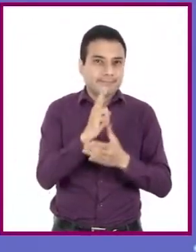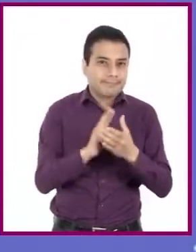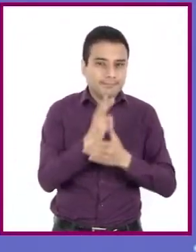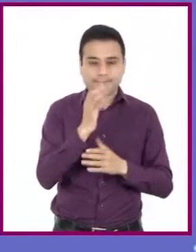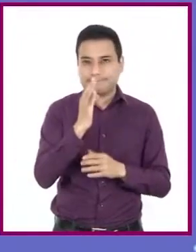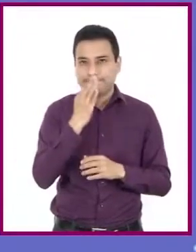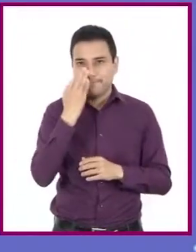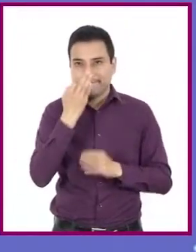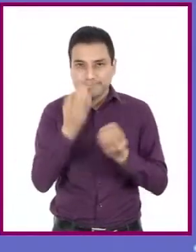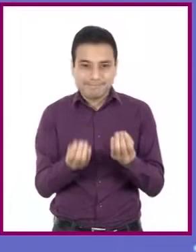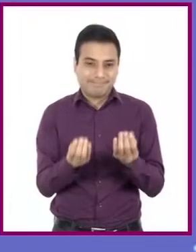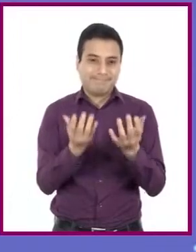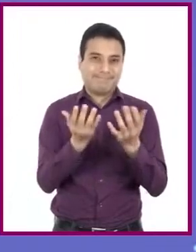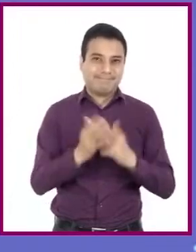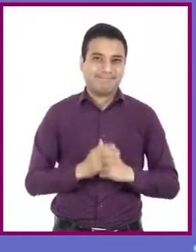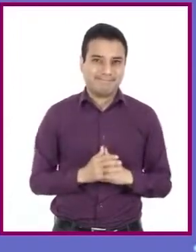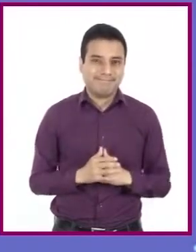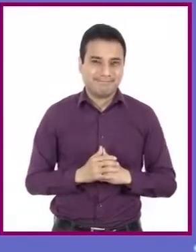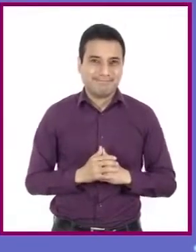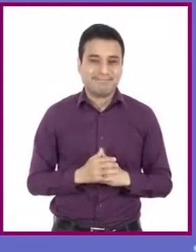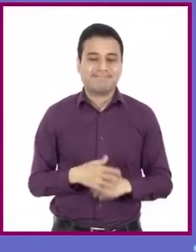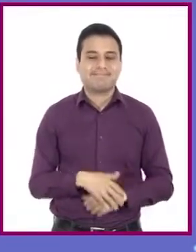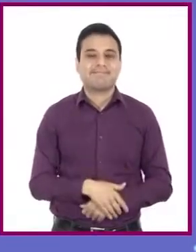flores del jardín.